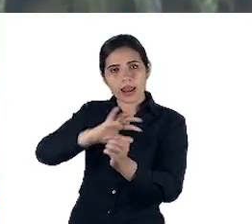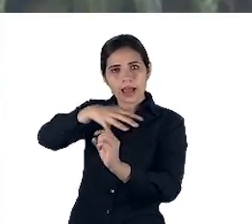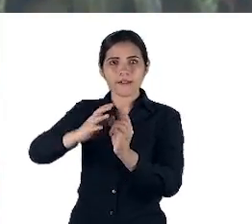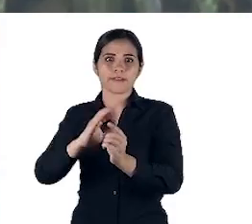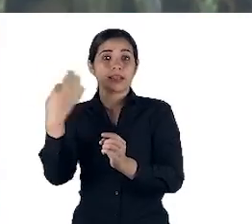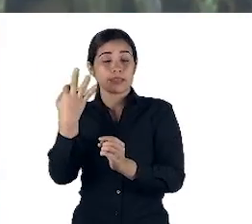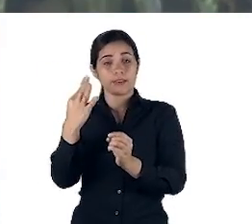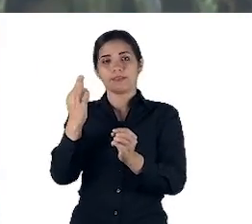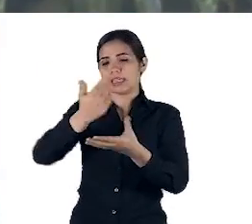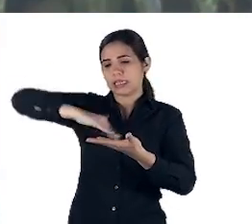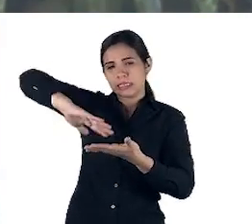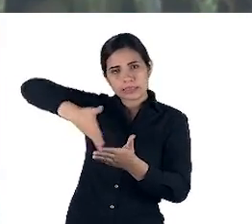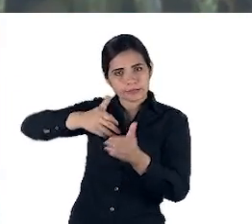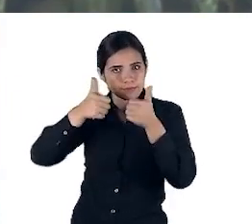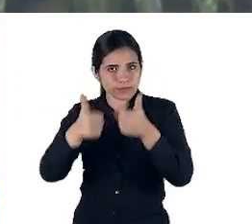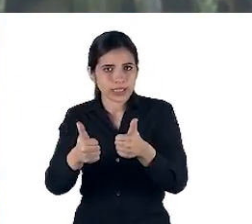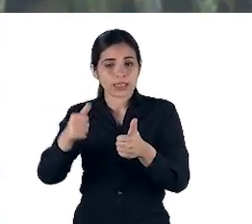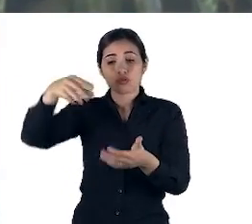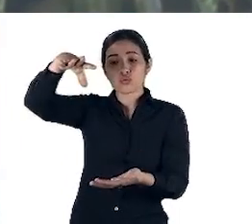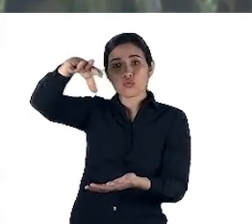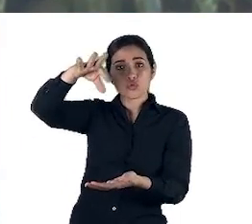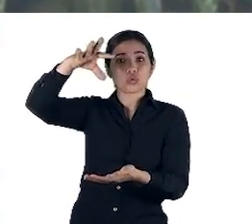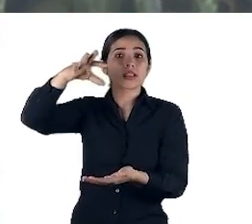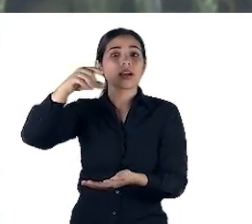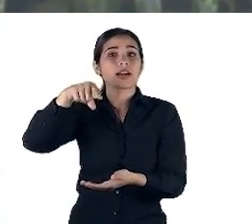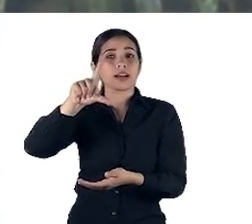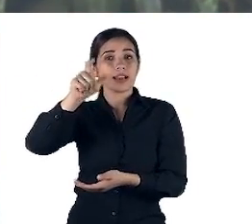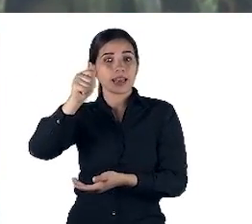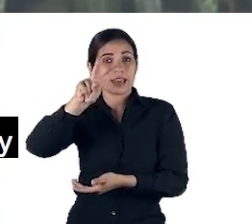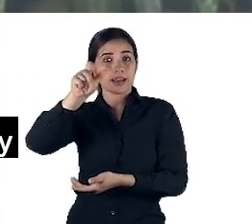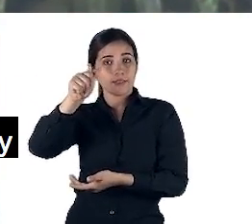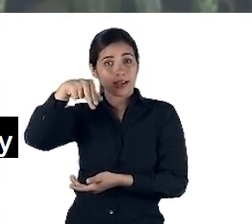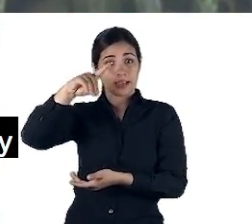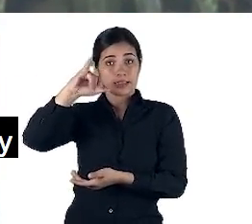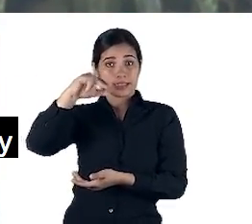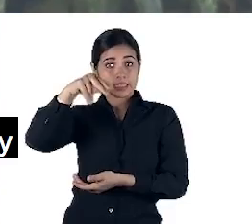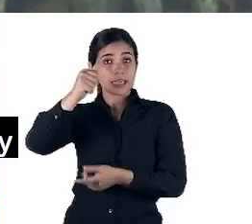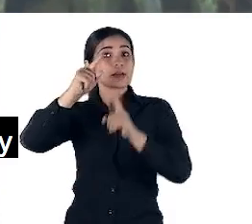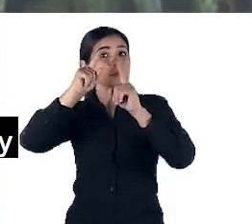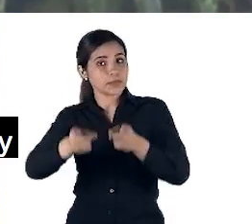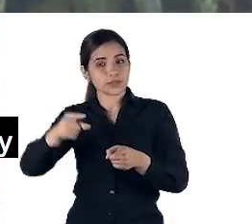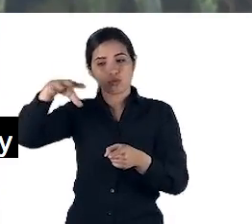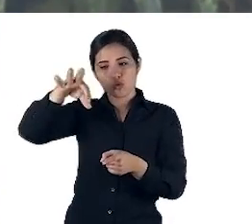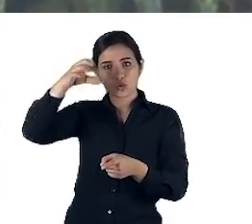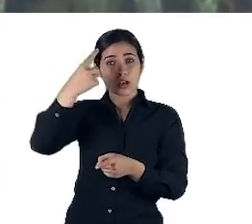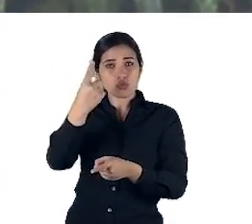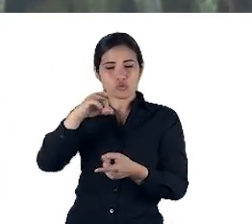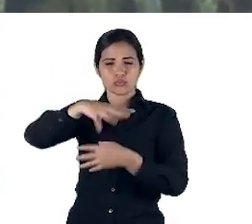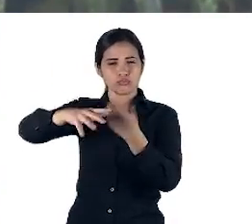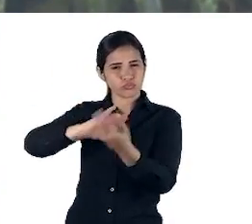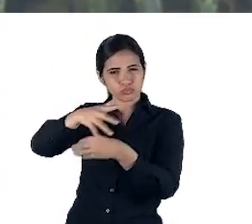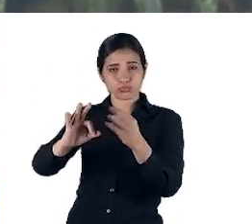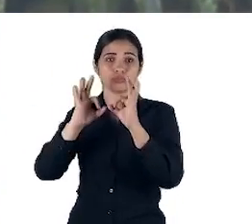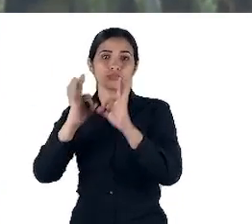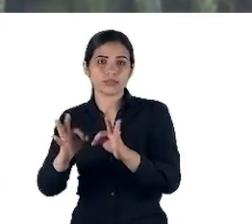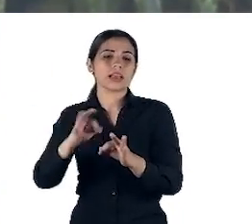agua, una o dos gotitas de lavandina, una gota por cada litro de agua. Por cada litro de agua. Exacto, colocas tus verduras, dejas 10 minutos y bueno, puedes